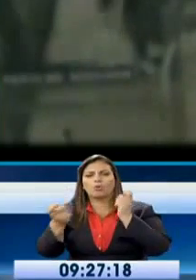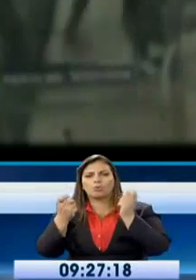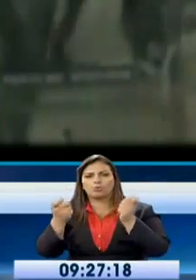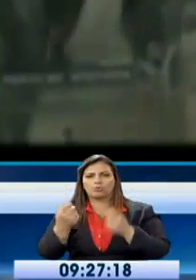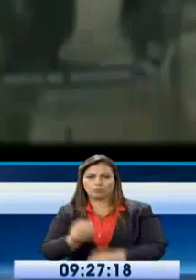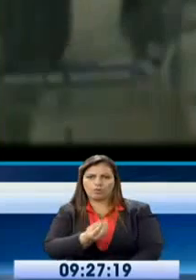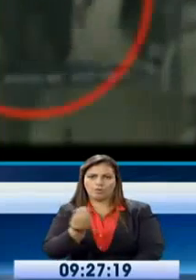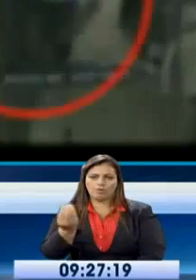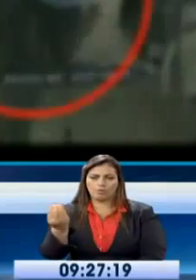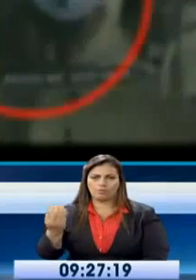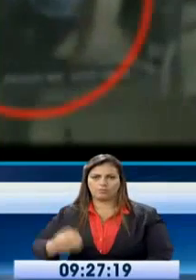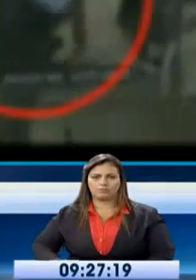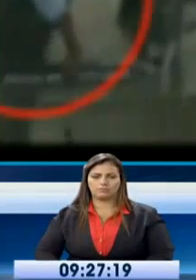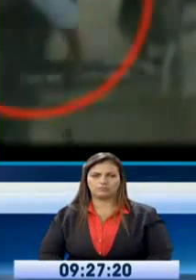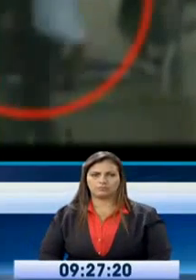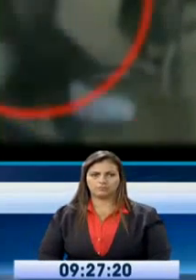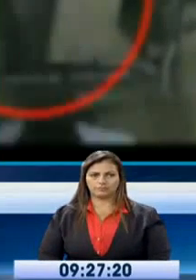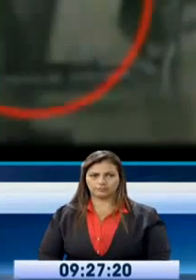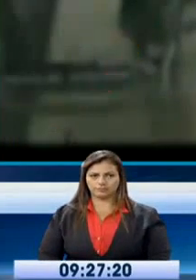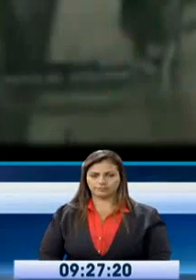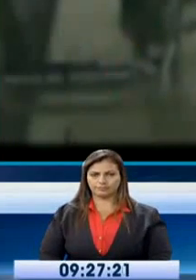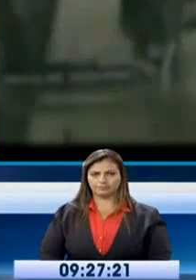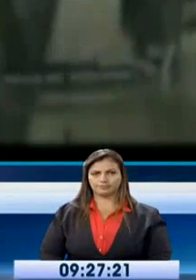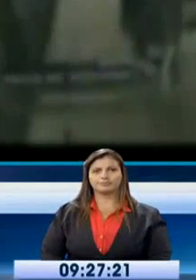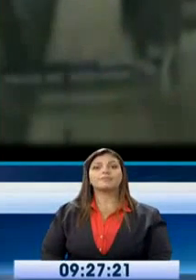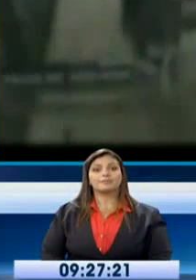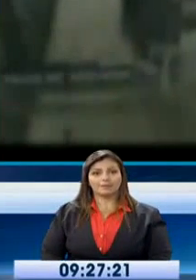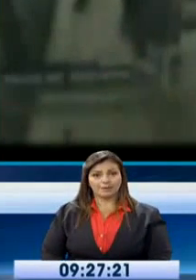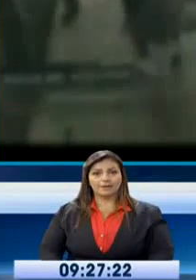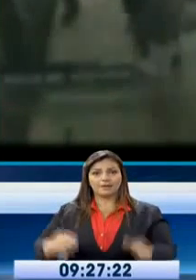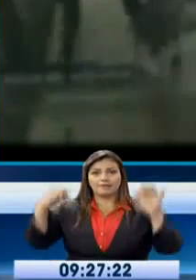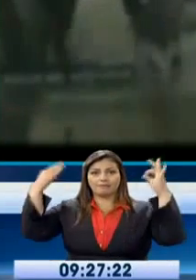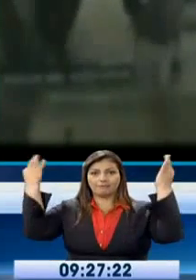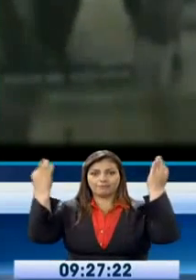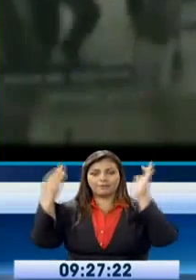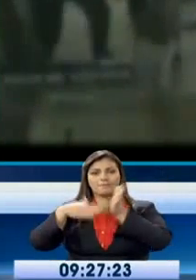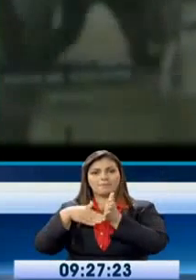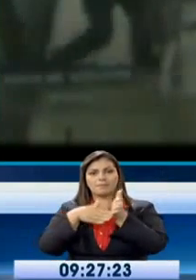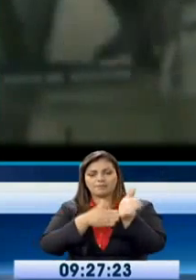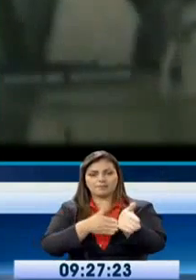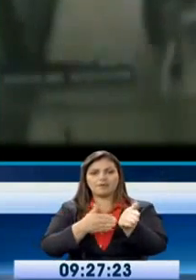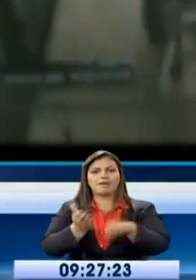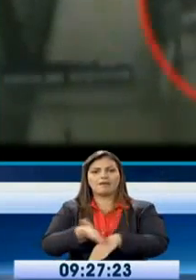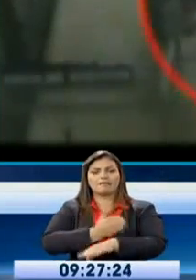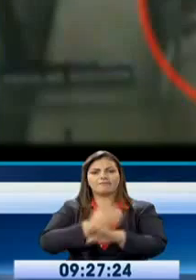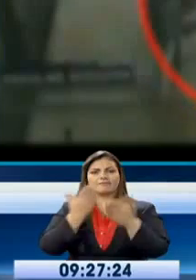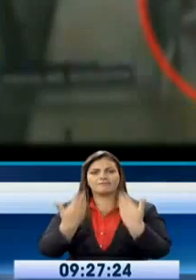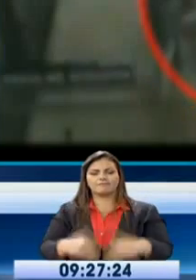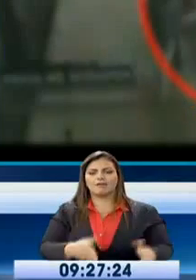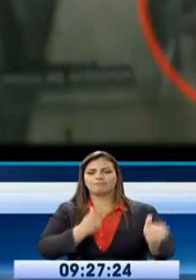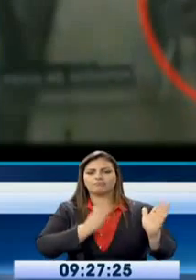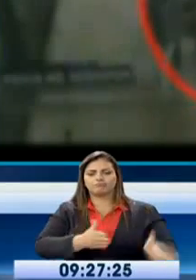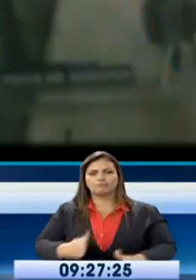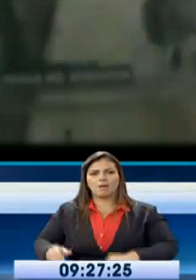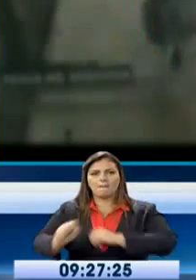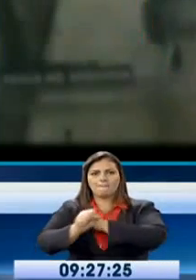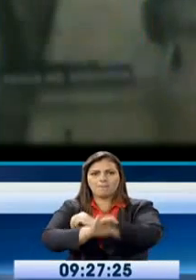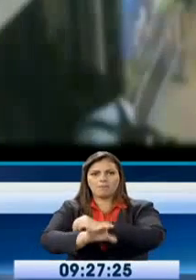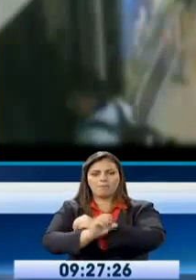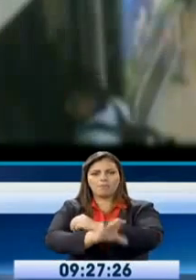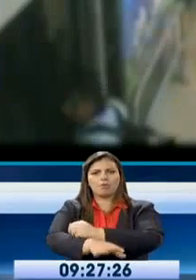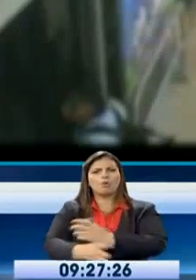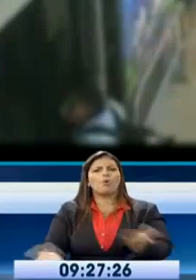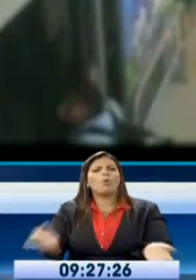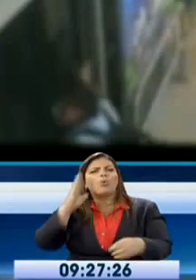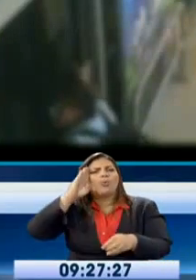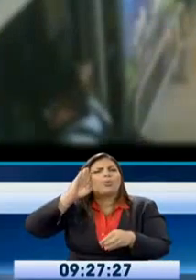están tomando ya cartas en el asunto, están ya con una campaña justamente para prevenir o reducir el número de enfrentamientos entre